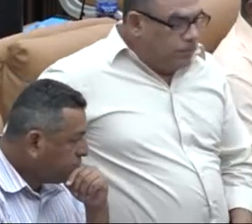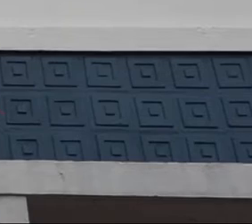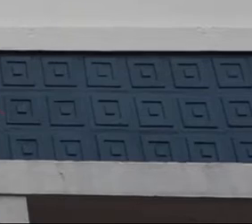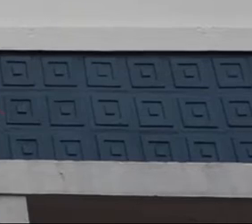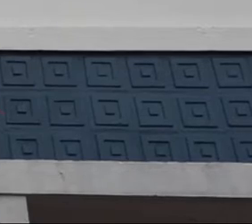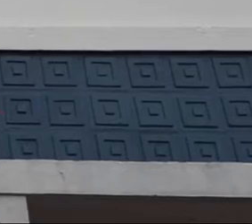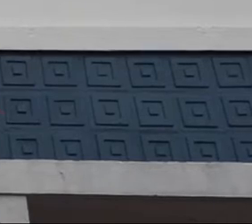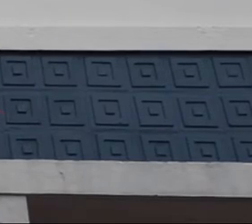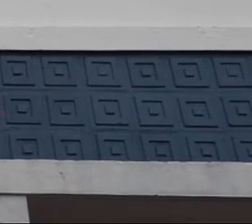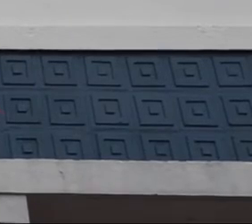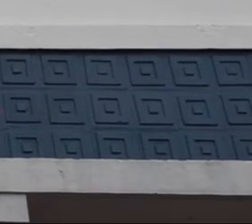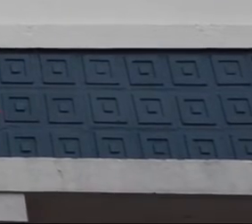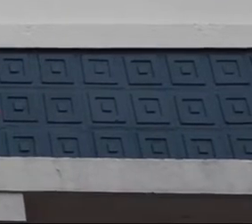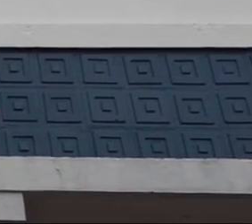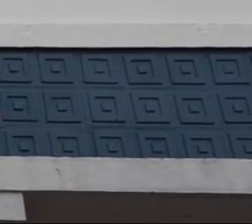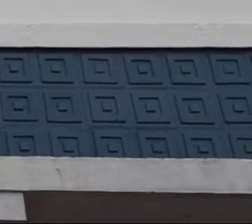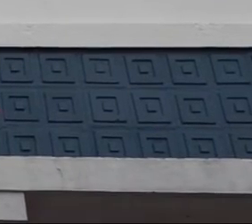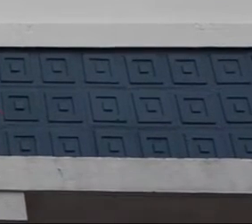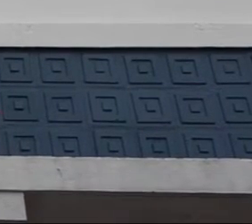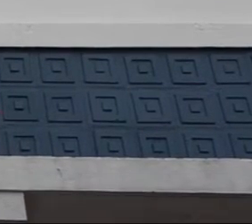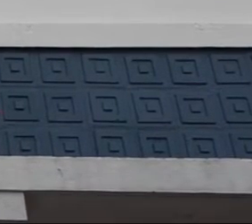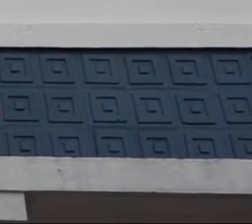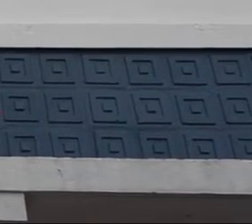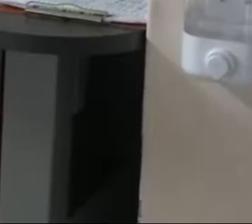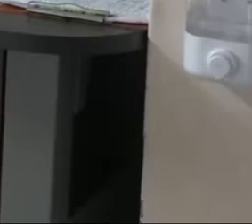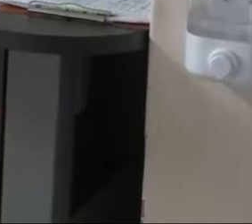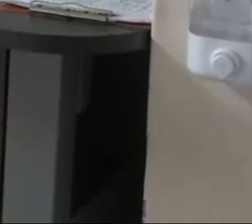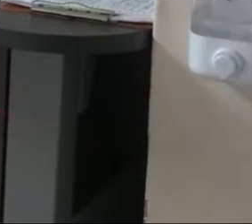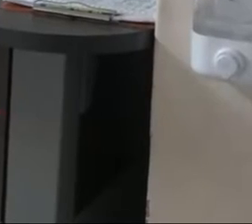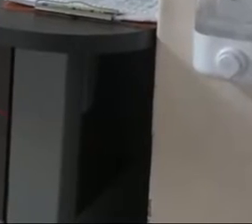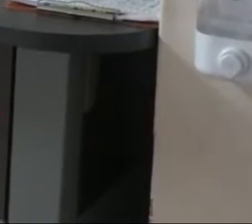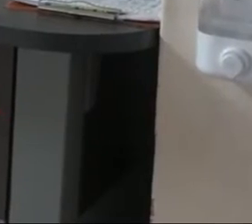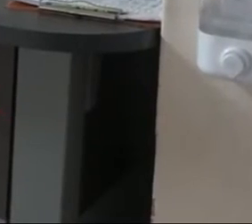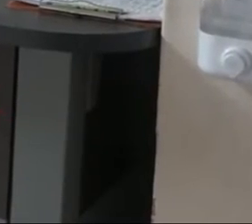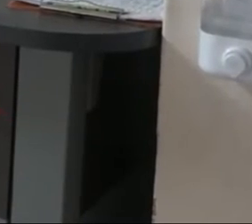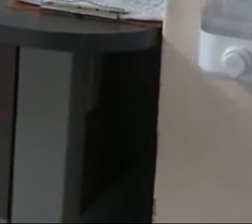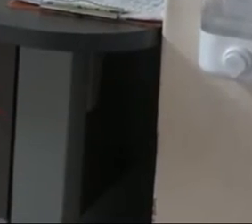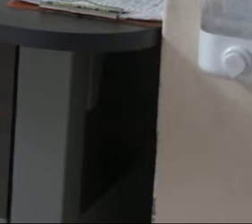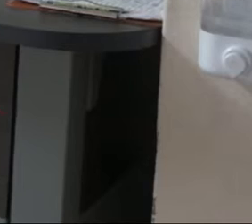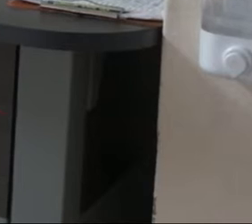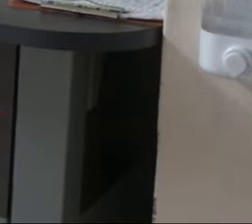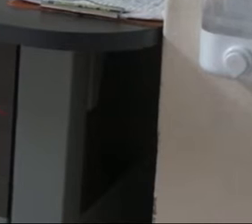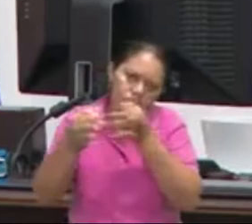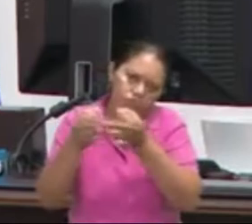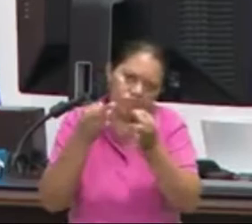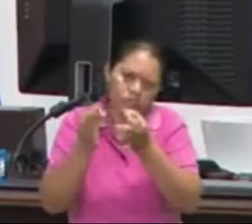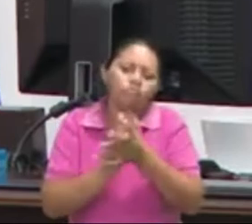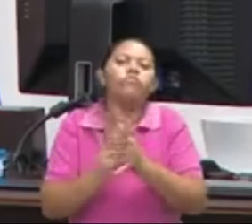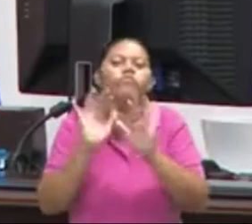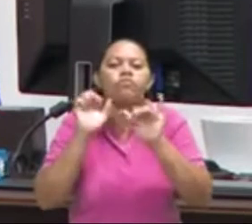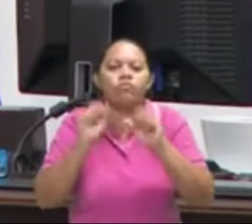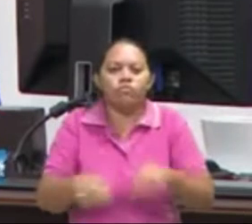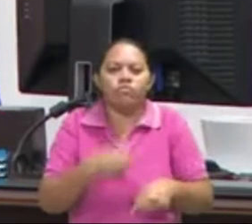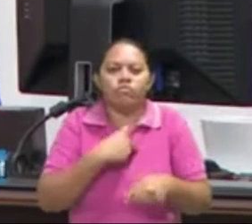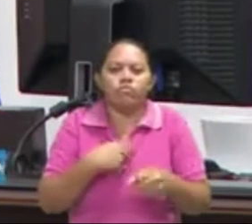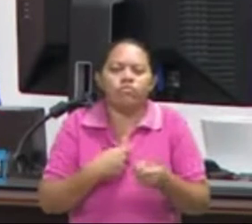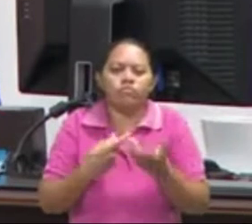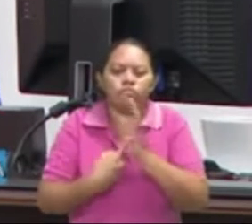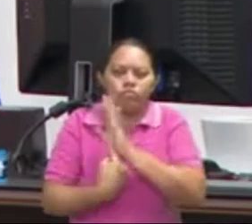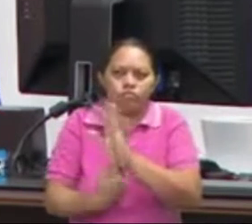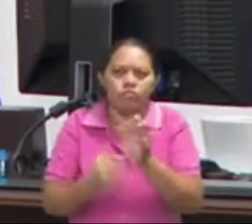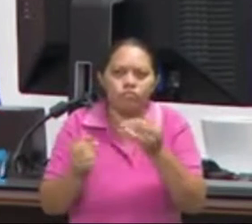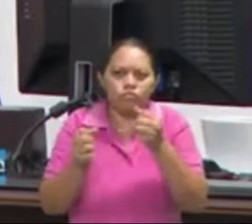la CPDH, CODENI, la Red de Mujeres Empresarias de Nicaragua, REN, entre otras. Considerando que la solicitud